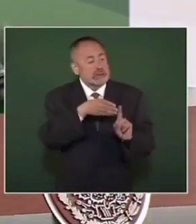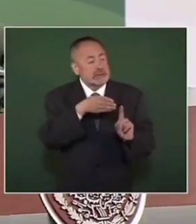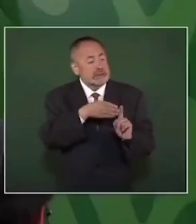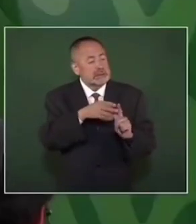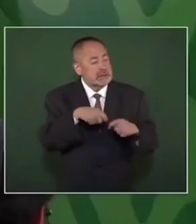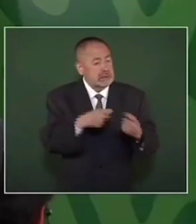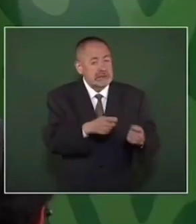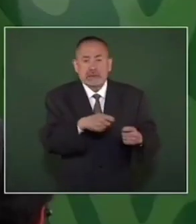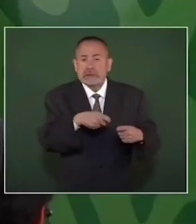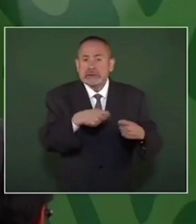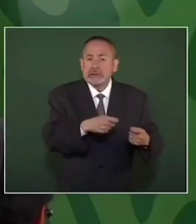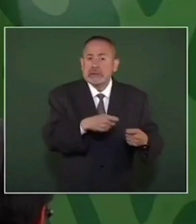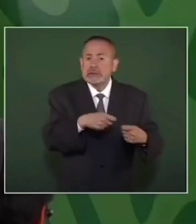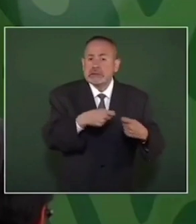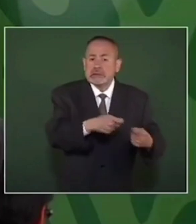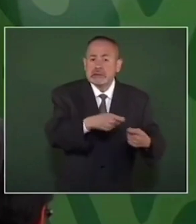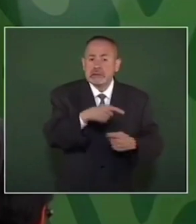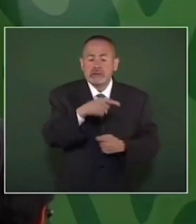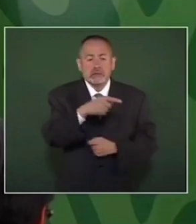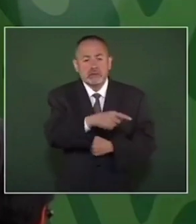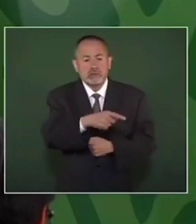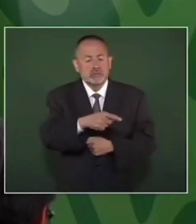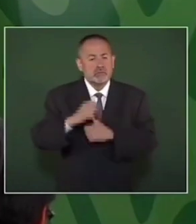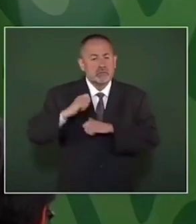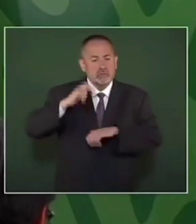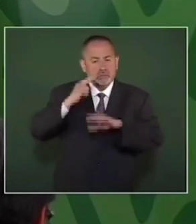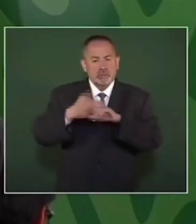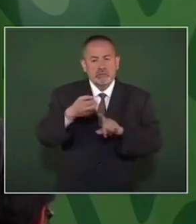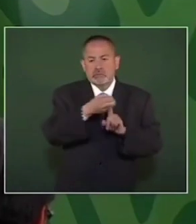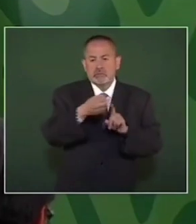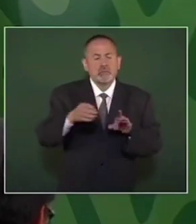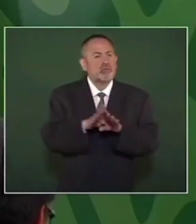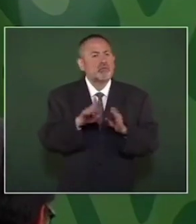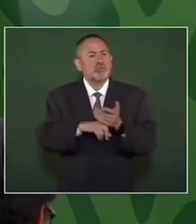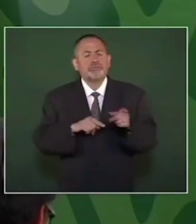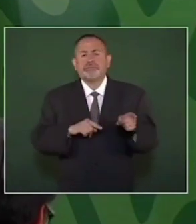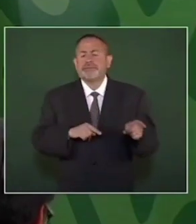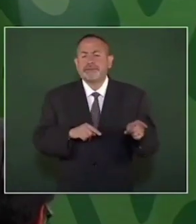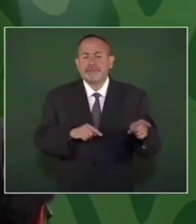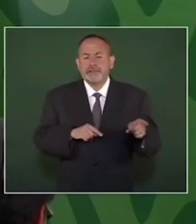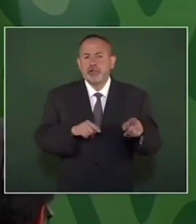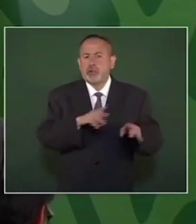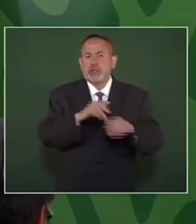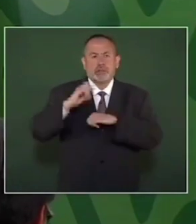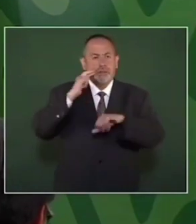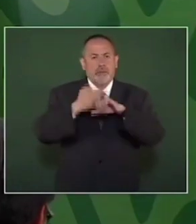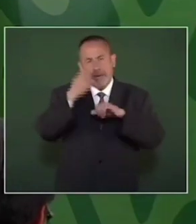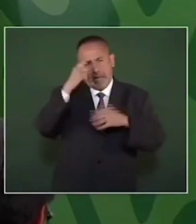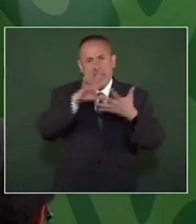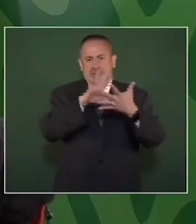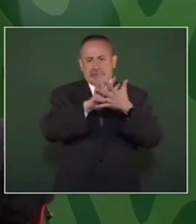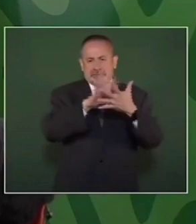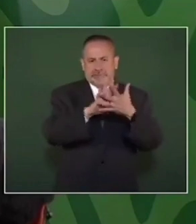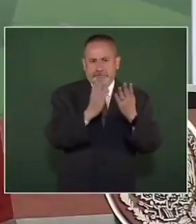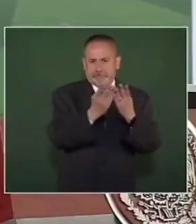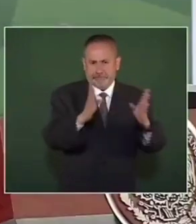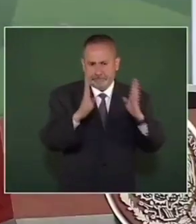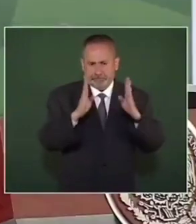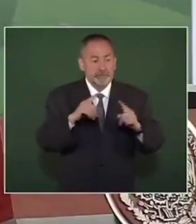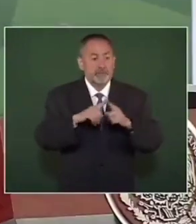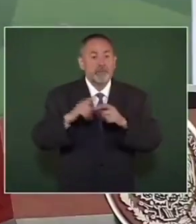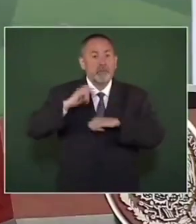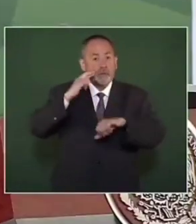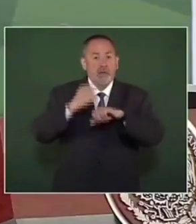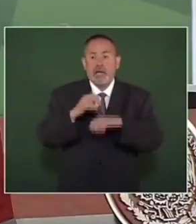estando a cargo del organismo de prisiones, el comisionado Eduardo